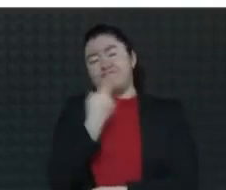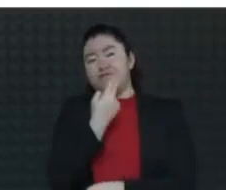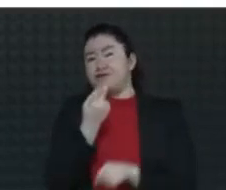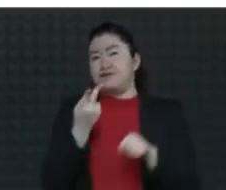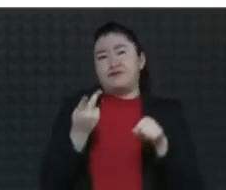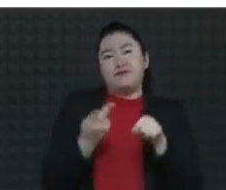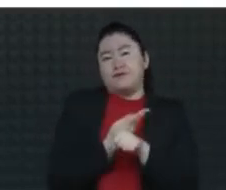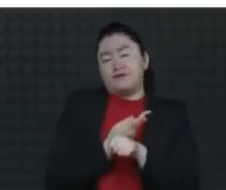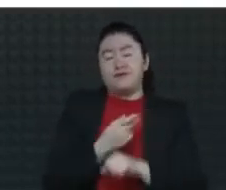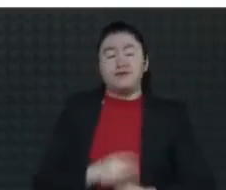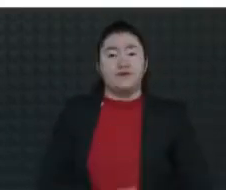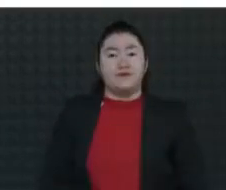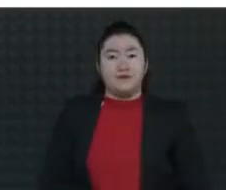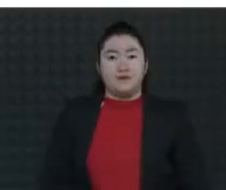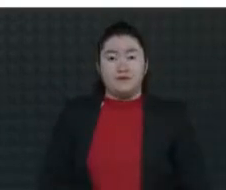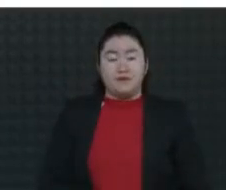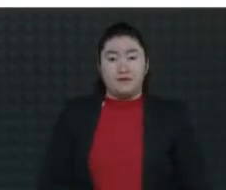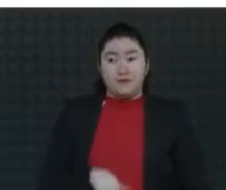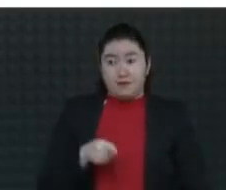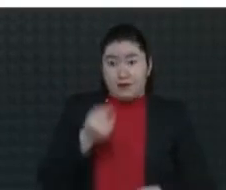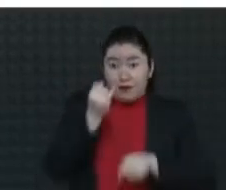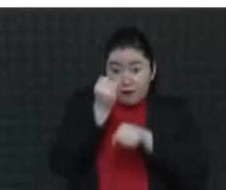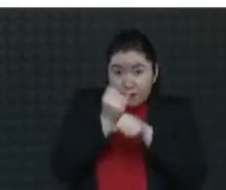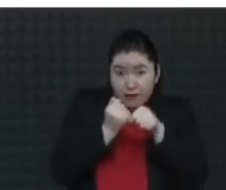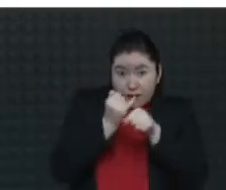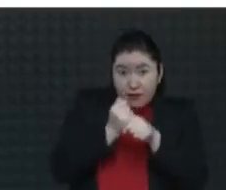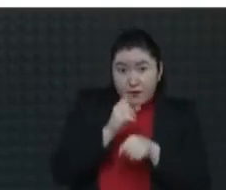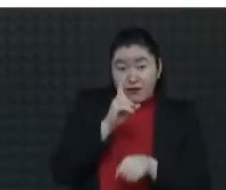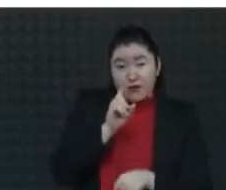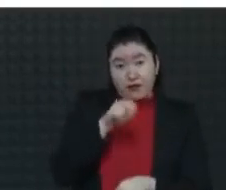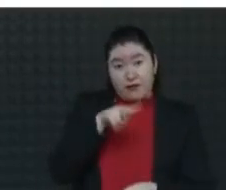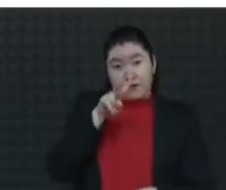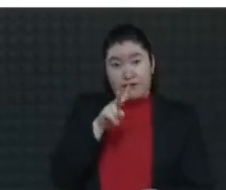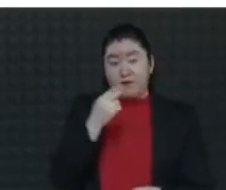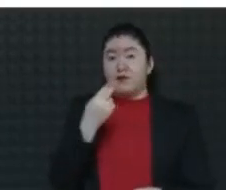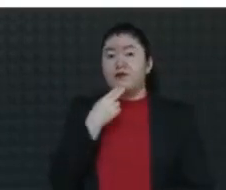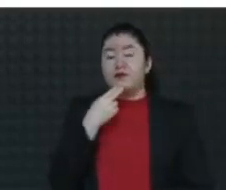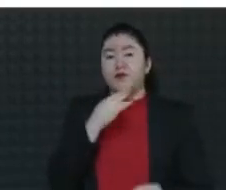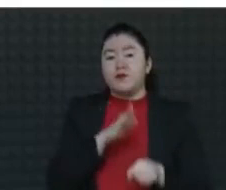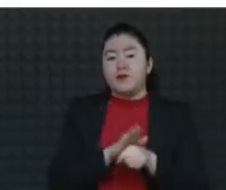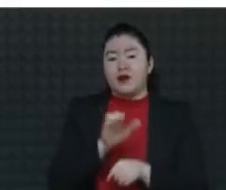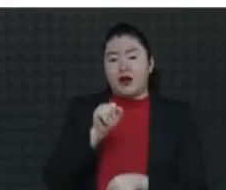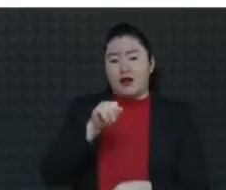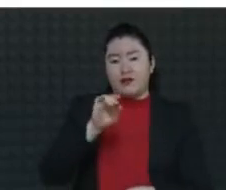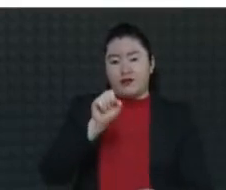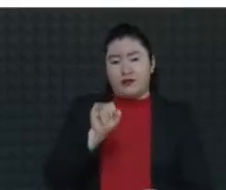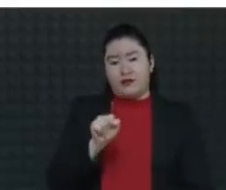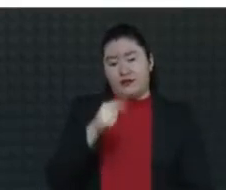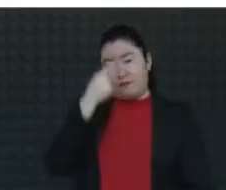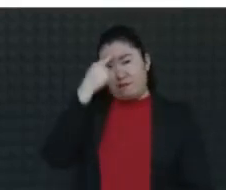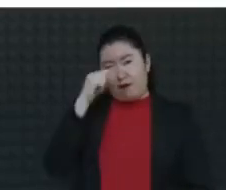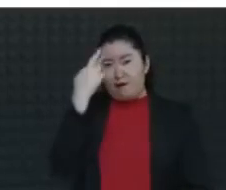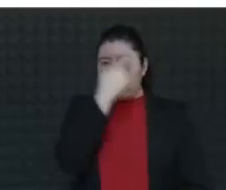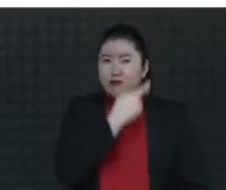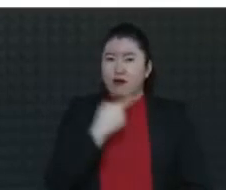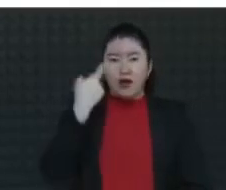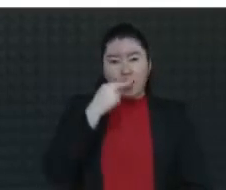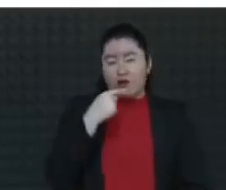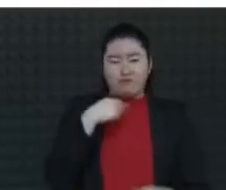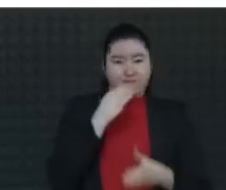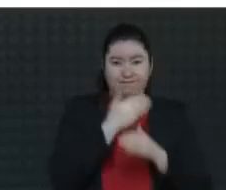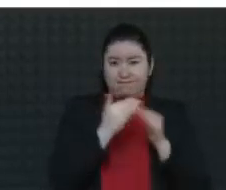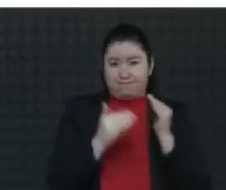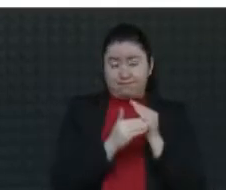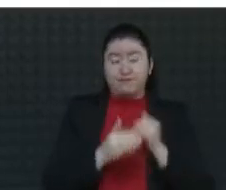contribuyentes. Para estos análisis, DNB usó el paquete ANSYS de análisis de elementos finitos.